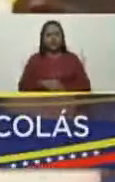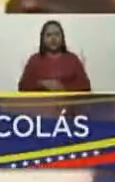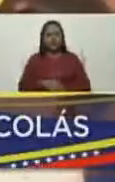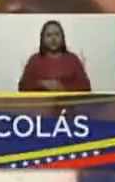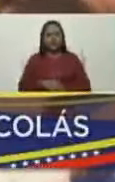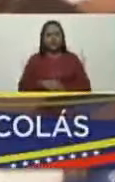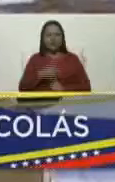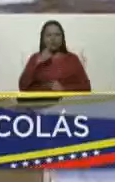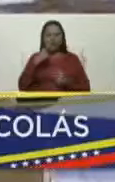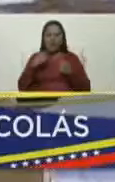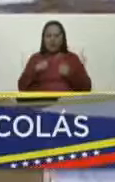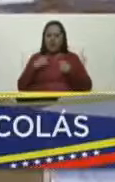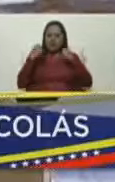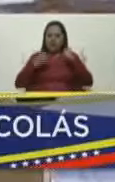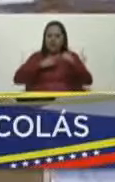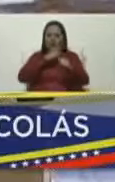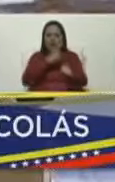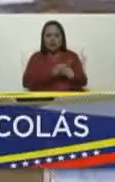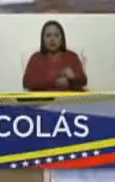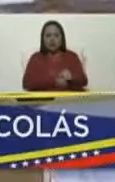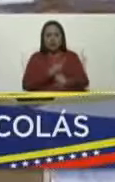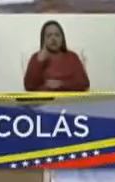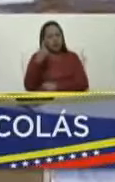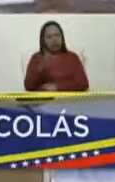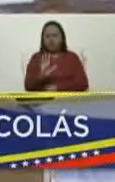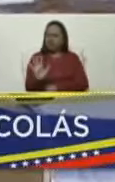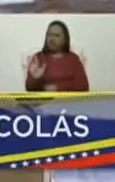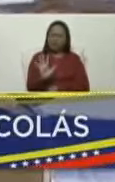Me dicen que es fuerte, yo digo que no.